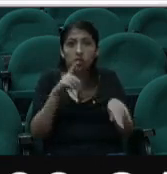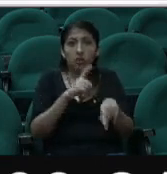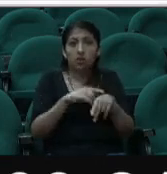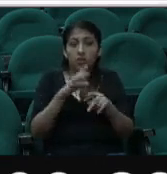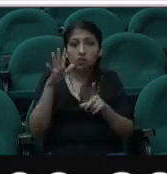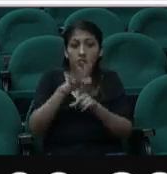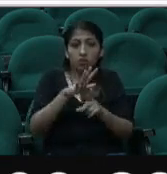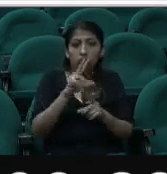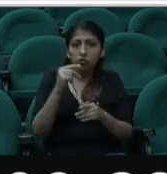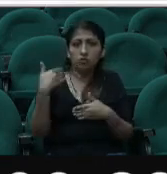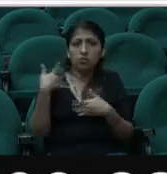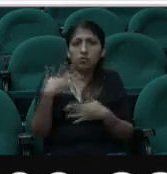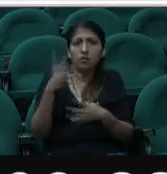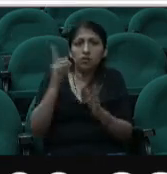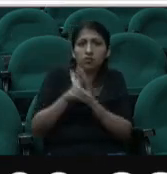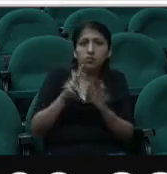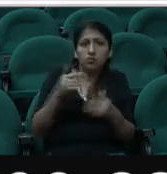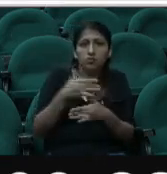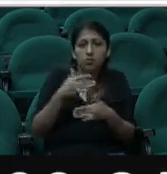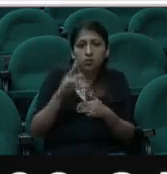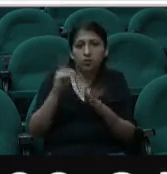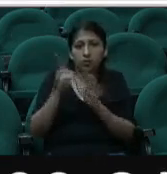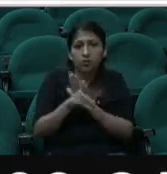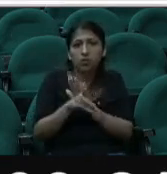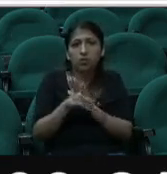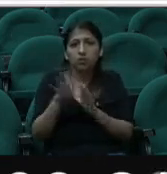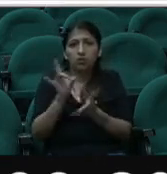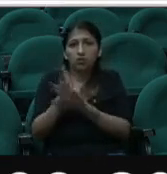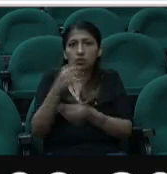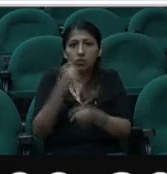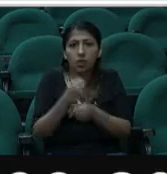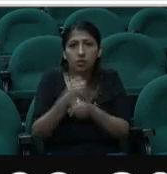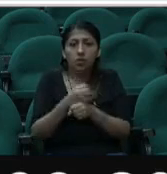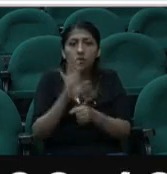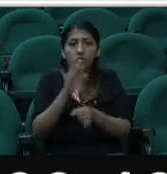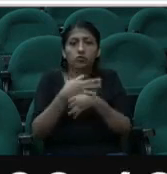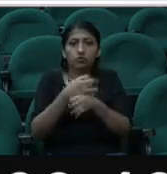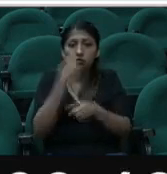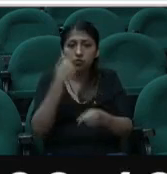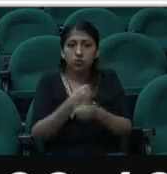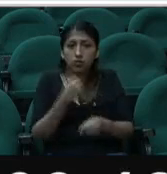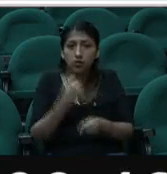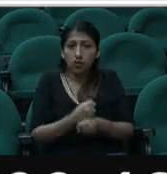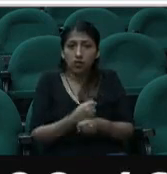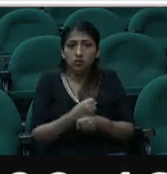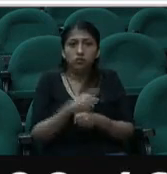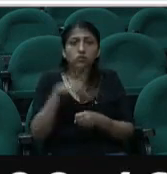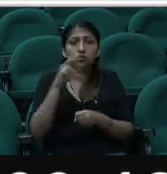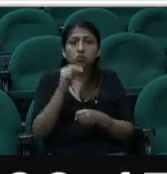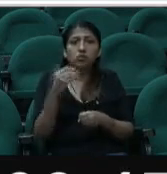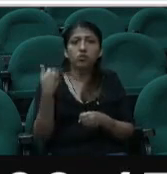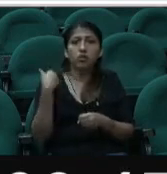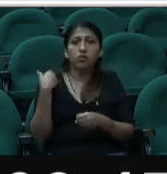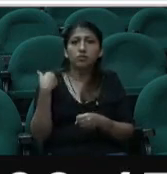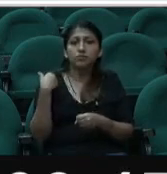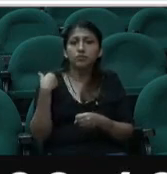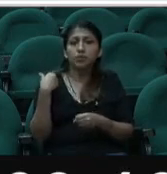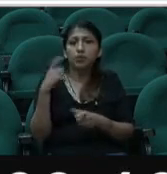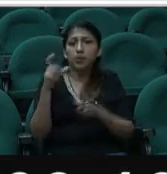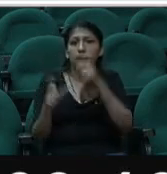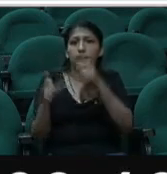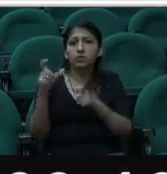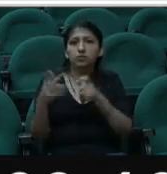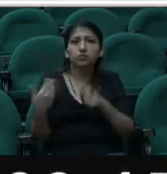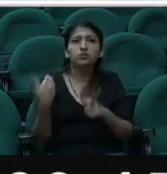no tengan miedo no tengan miedo a denunciar no tengan miedo a que les echen del trabajo los funcionarios públicos para que no existan pero digamos